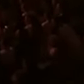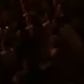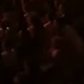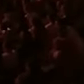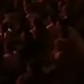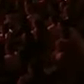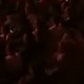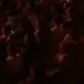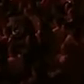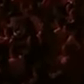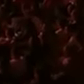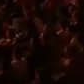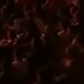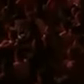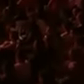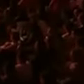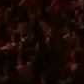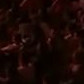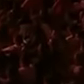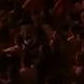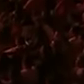Hoy te escribo.